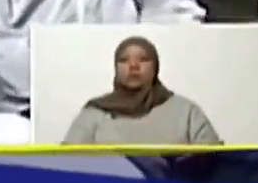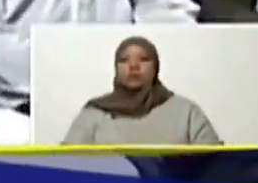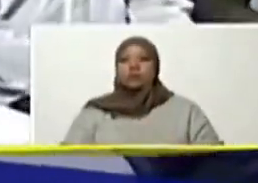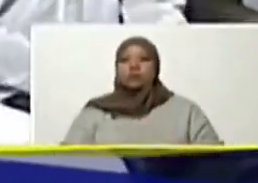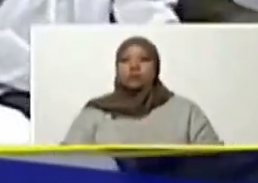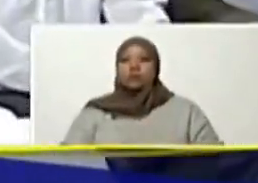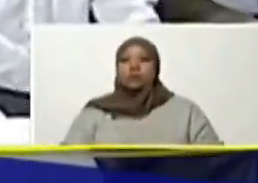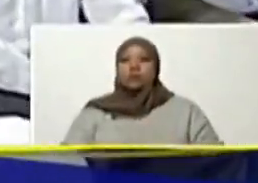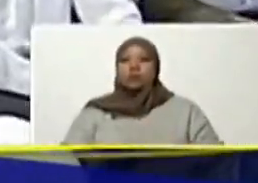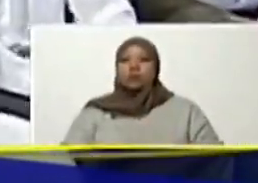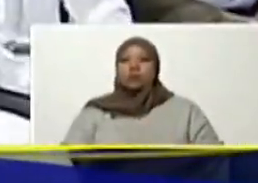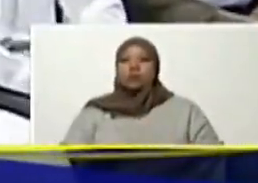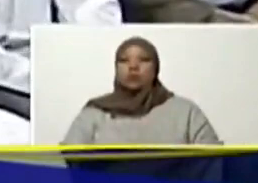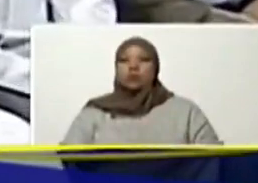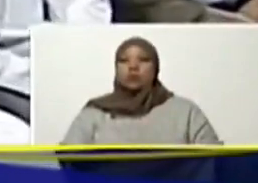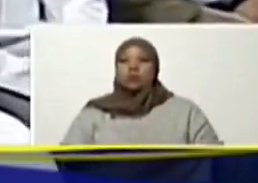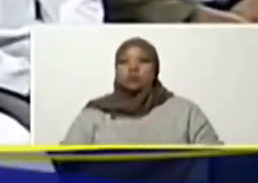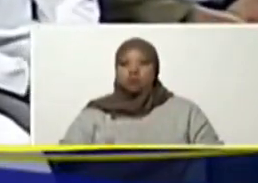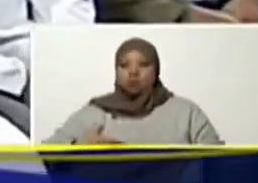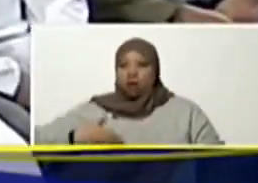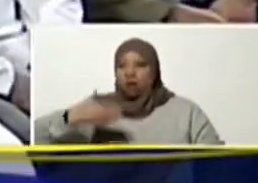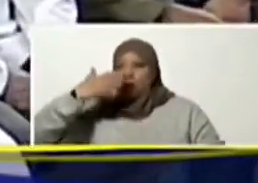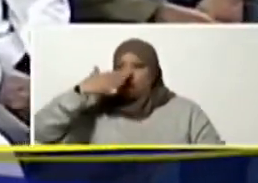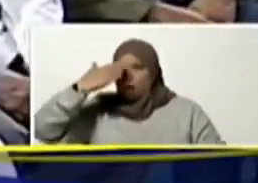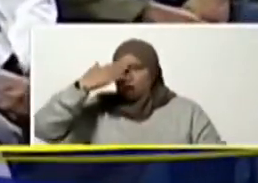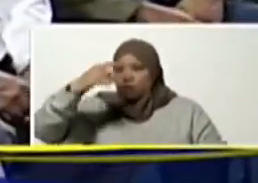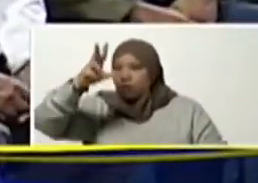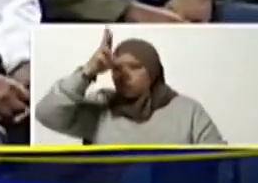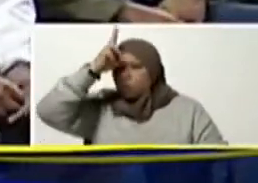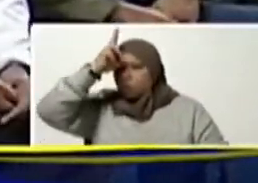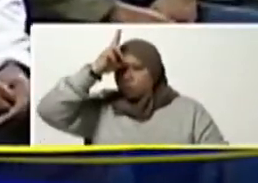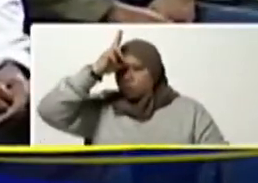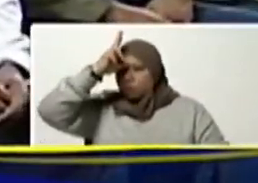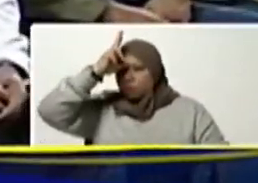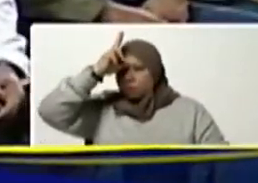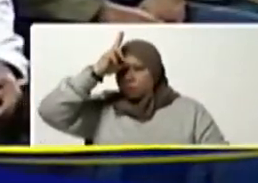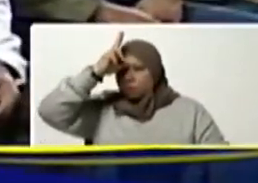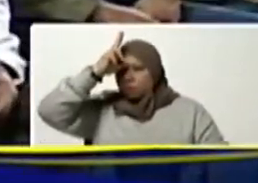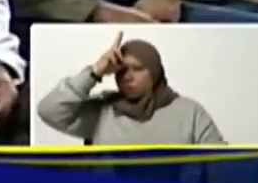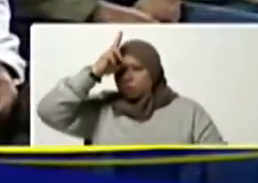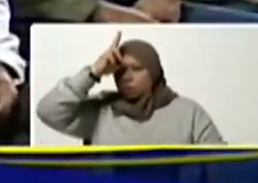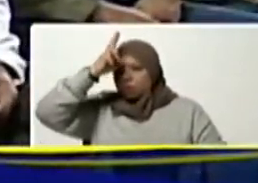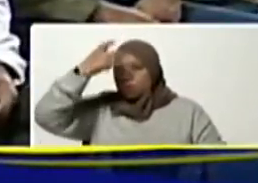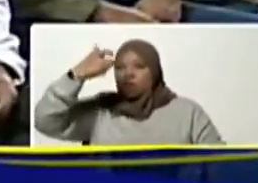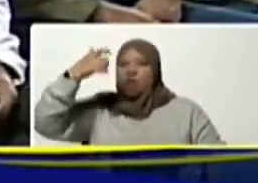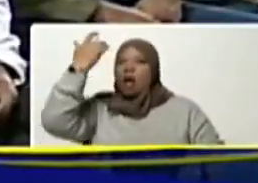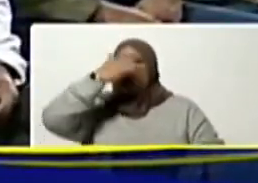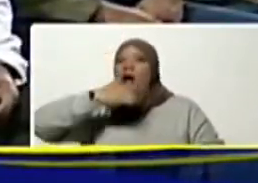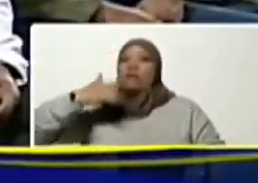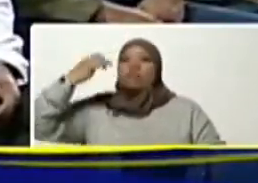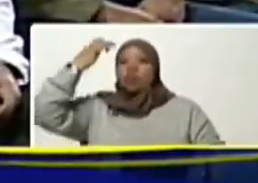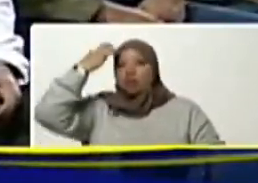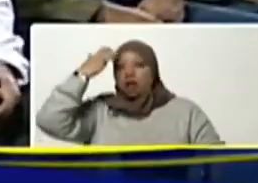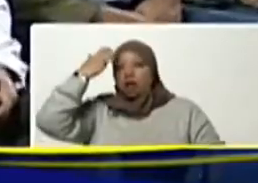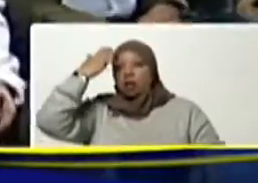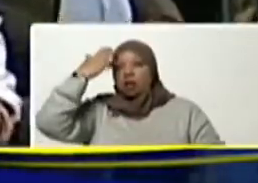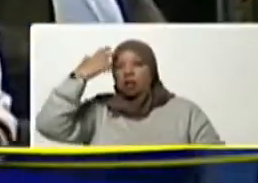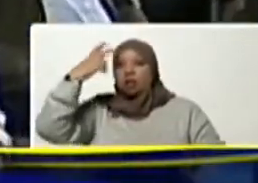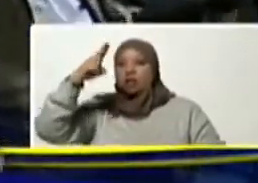de la República Árabe de Egipto, de la República Federal de Nigeria, de la